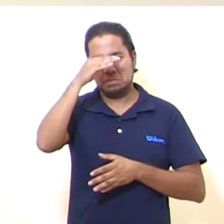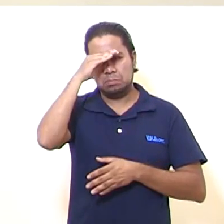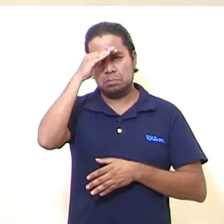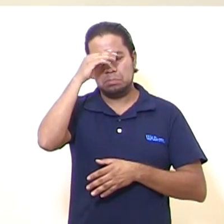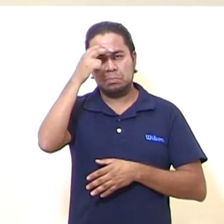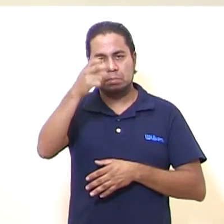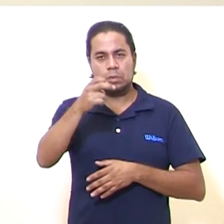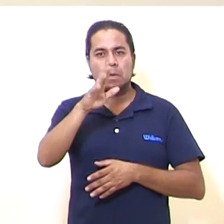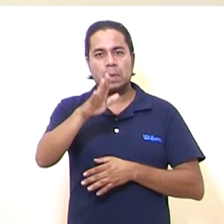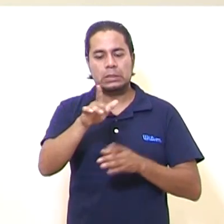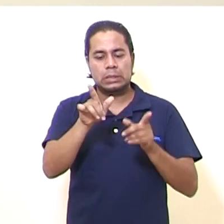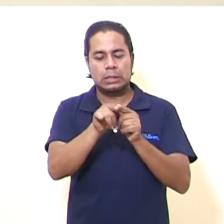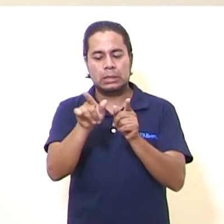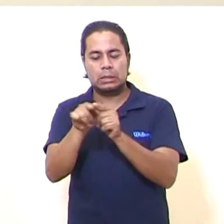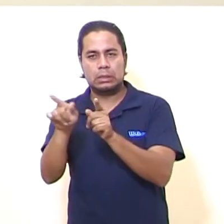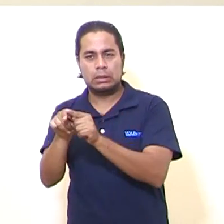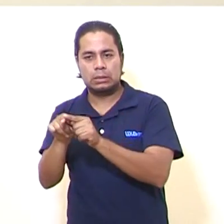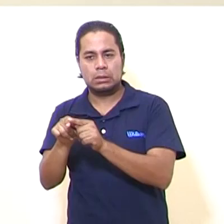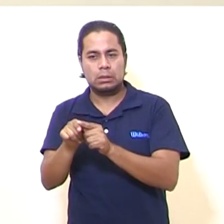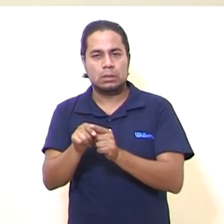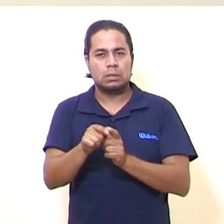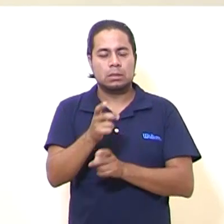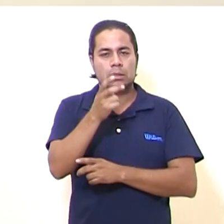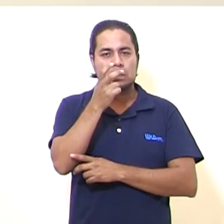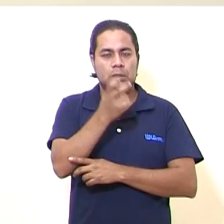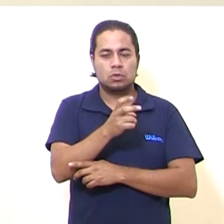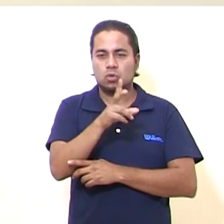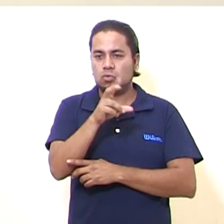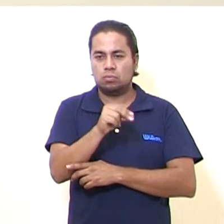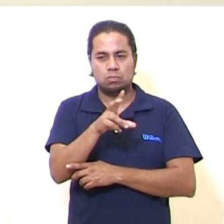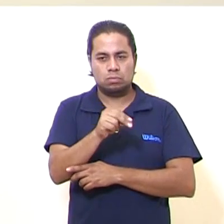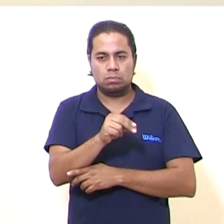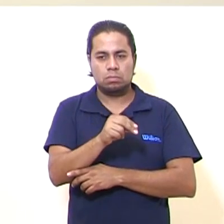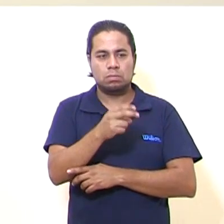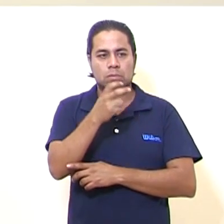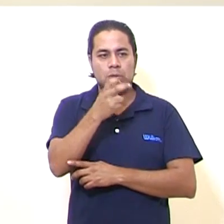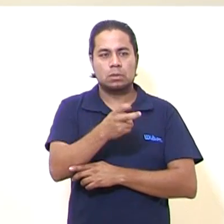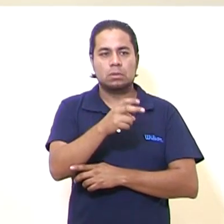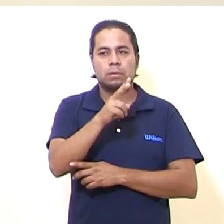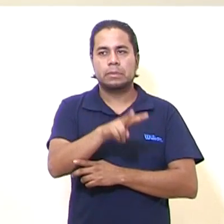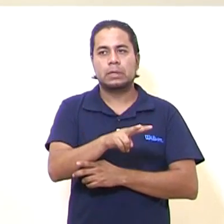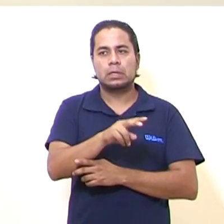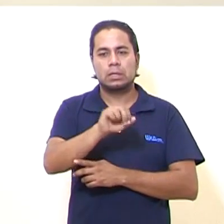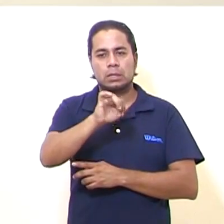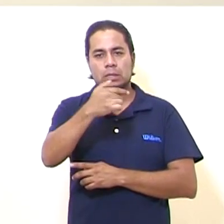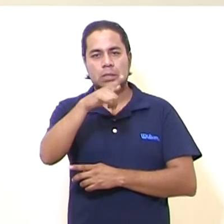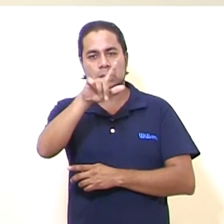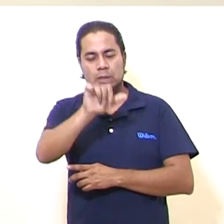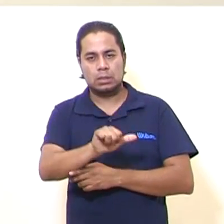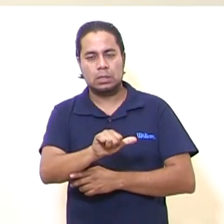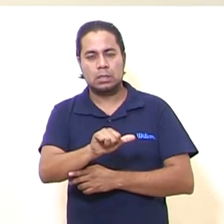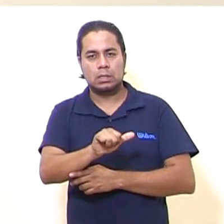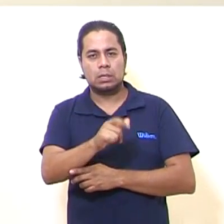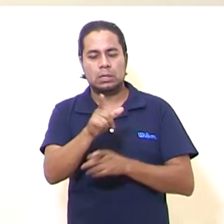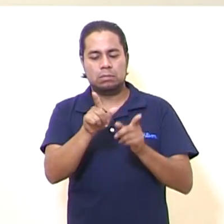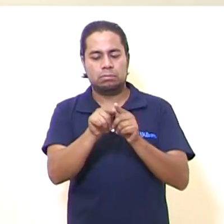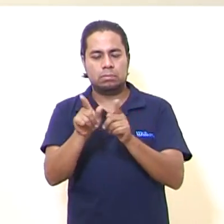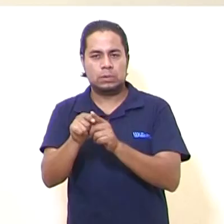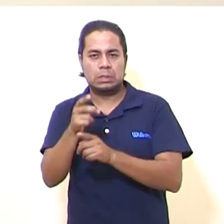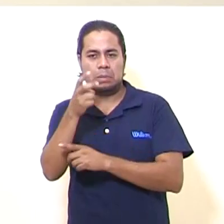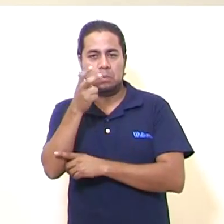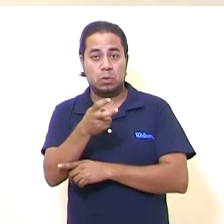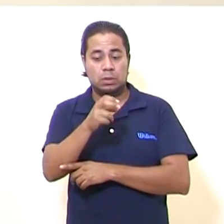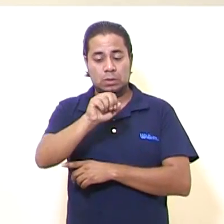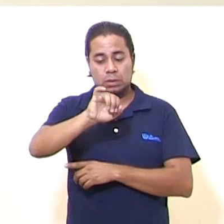una abreviatura. Y no es una abreviatura, es una sigla. Es por ello de que las